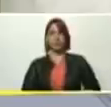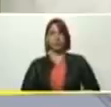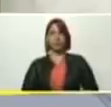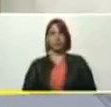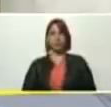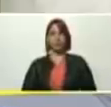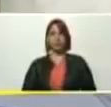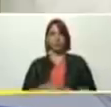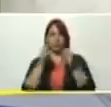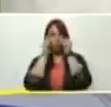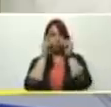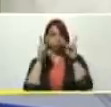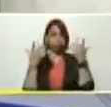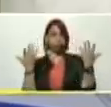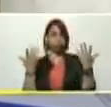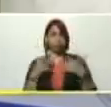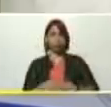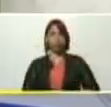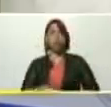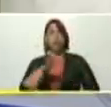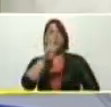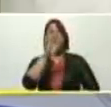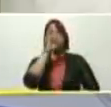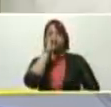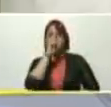Esto es increíble.